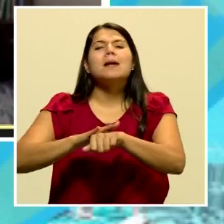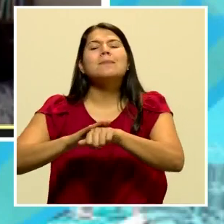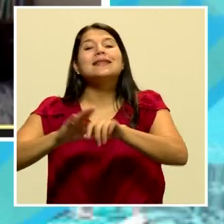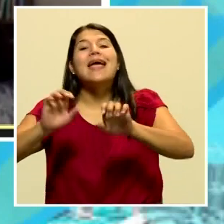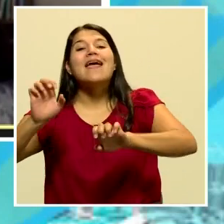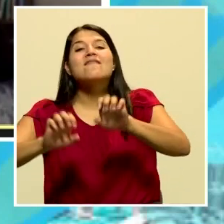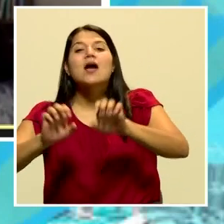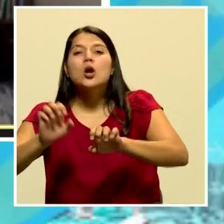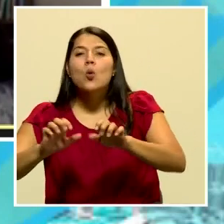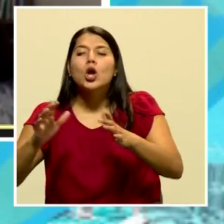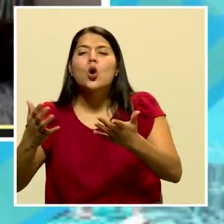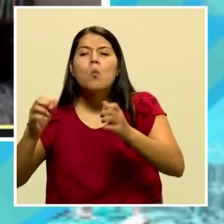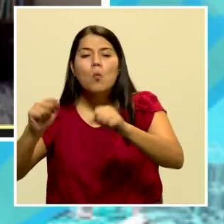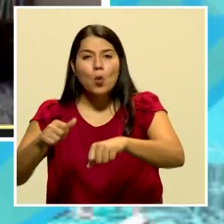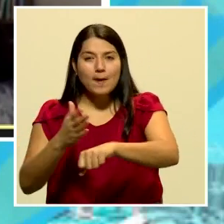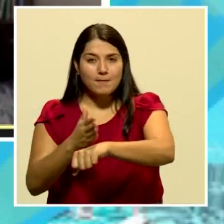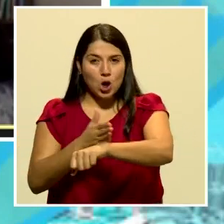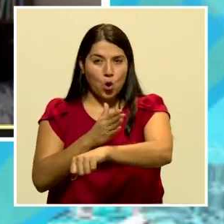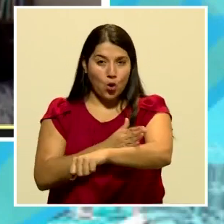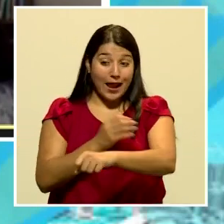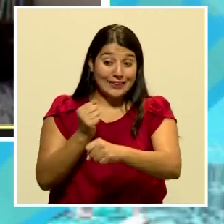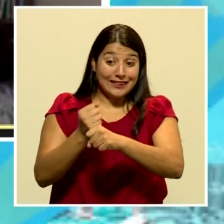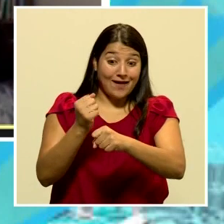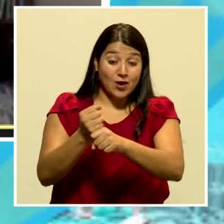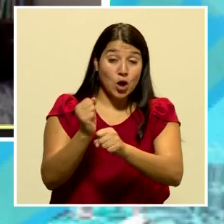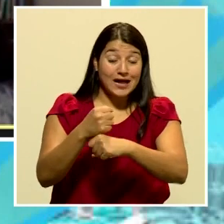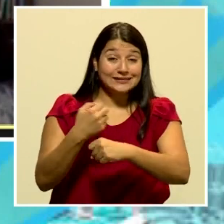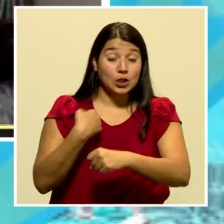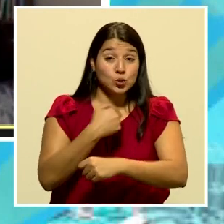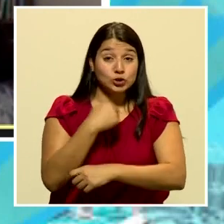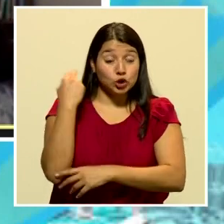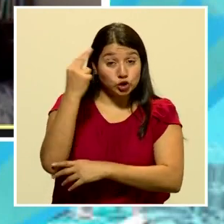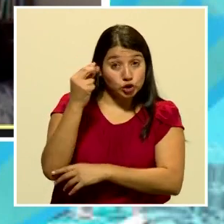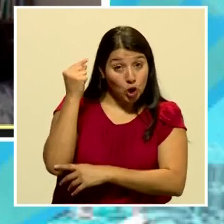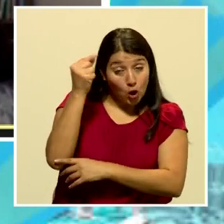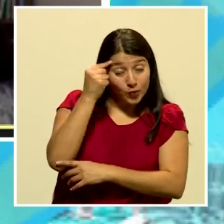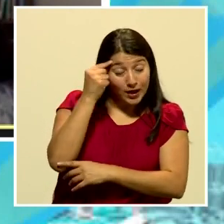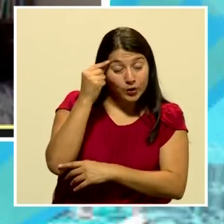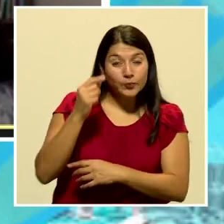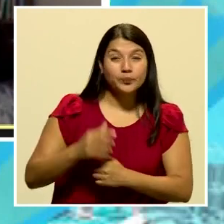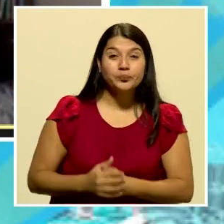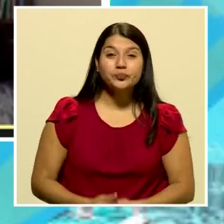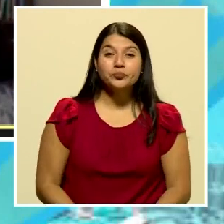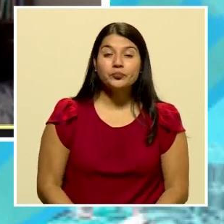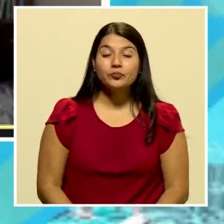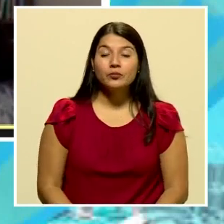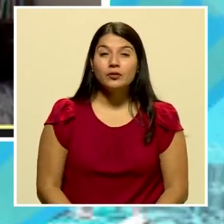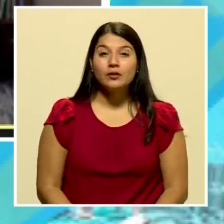y mejorar nuestros gobiernos. Respuesta.